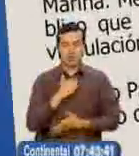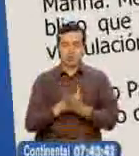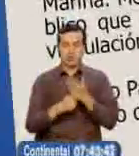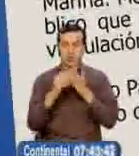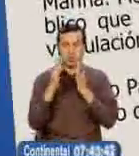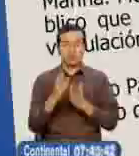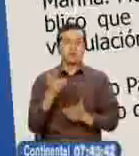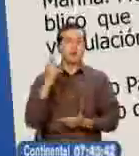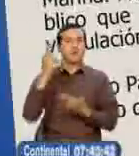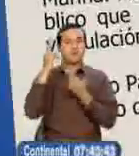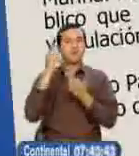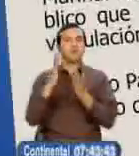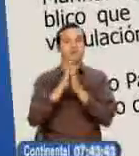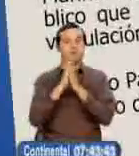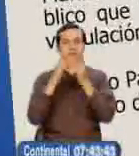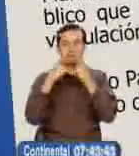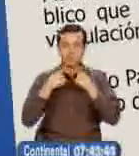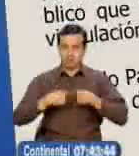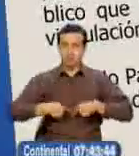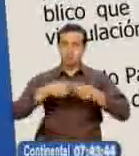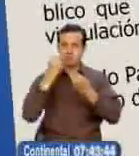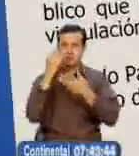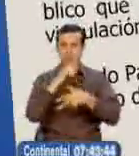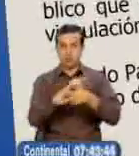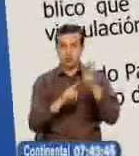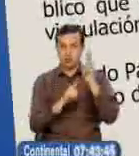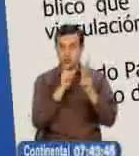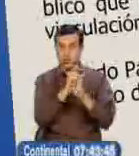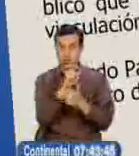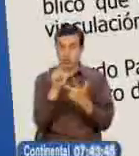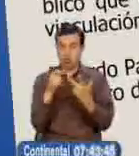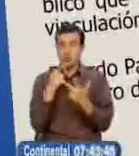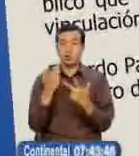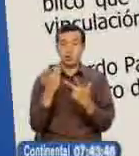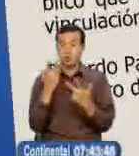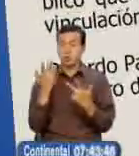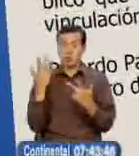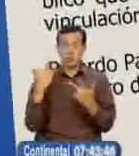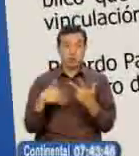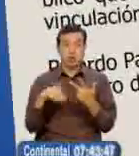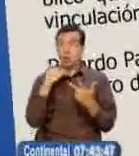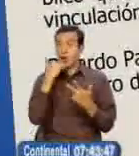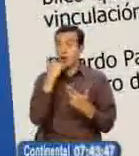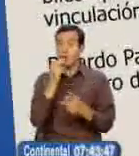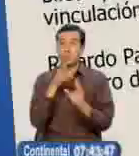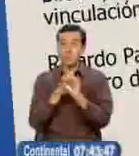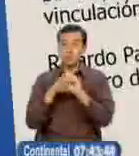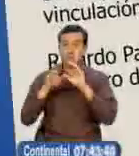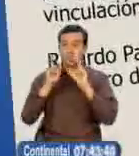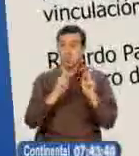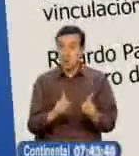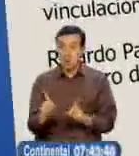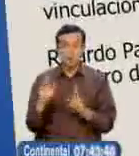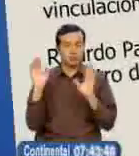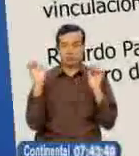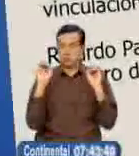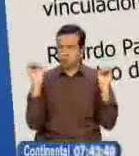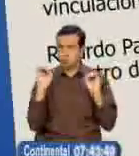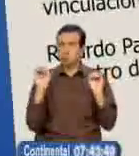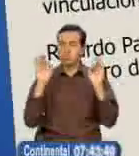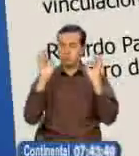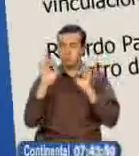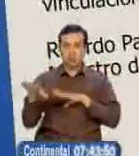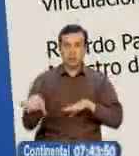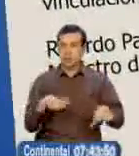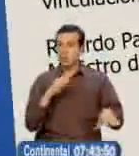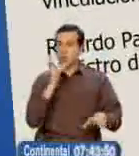Defensa Nacional hacer público que los contraalmirantes rechazan contundentemente cualquier vinculación con el plan y cada una de las